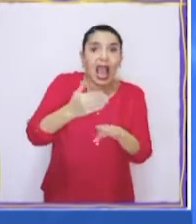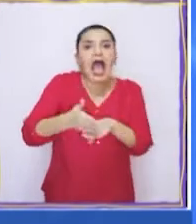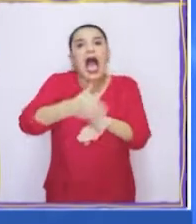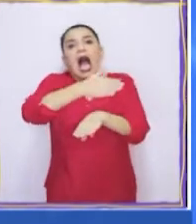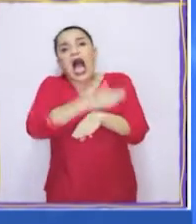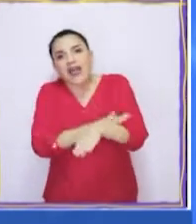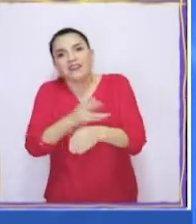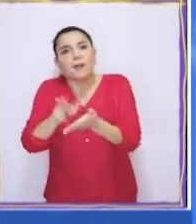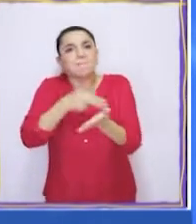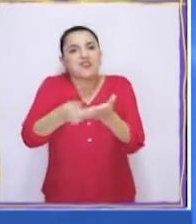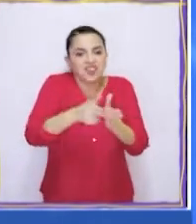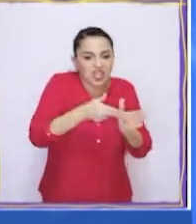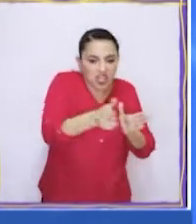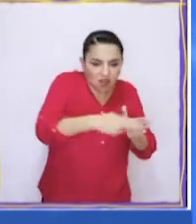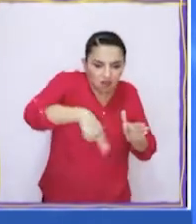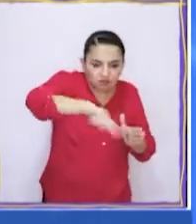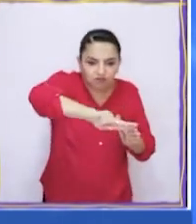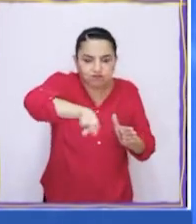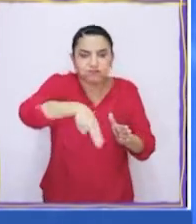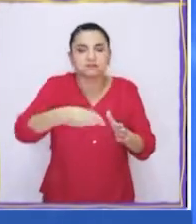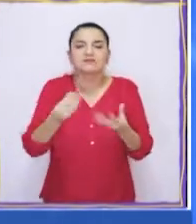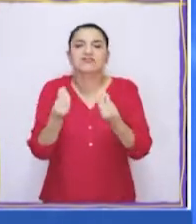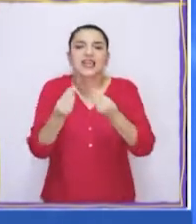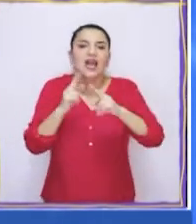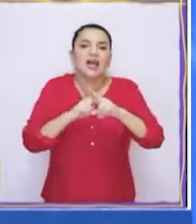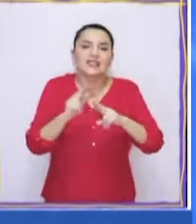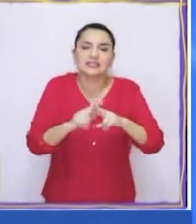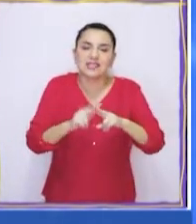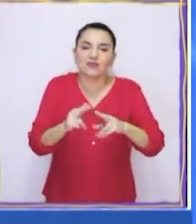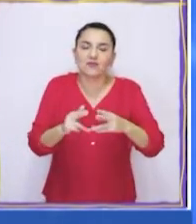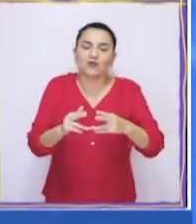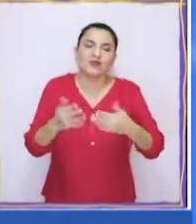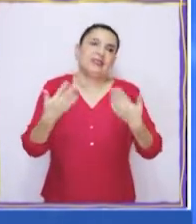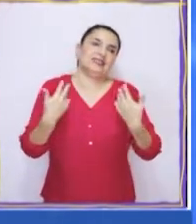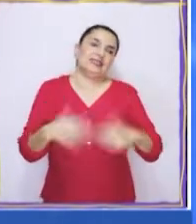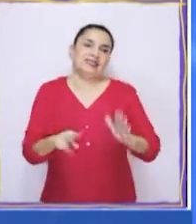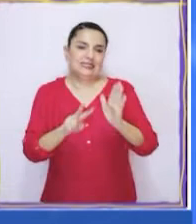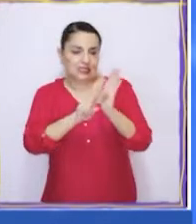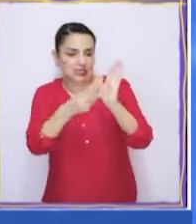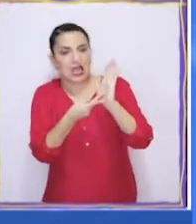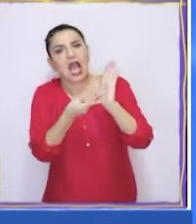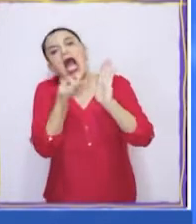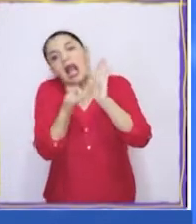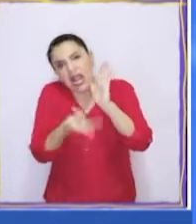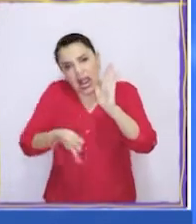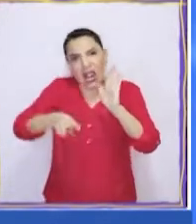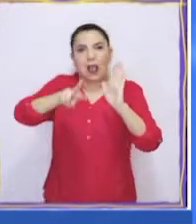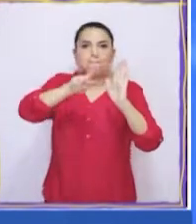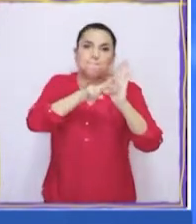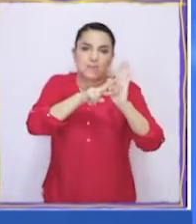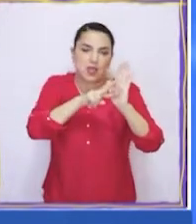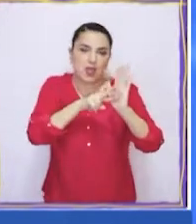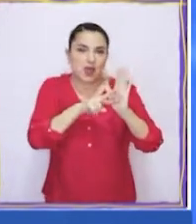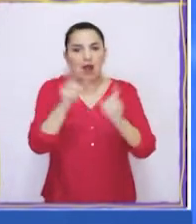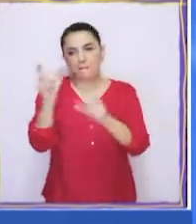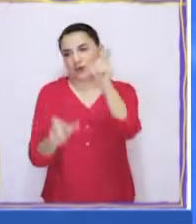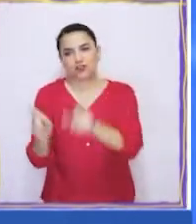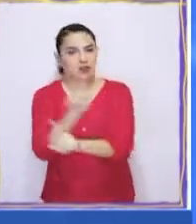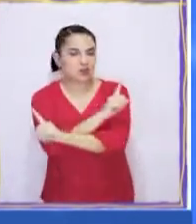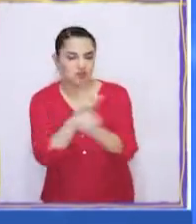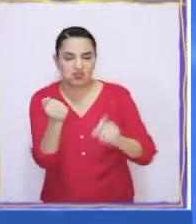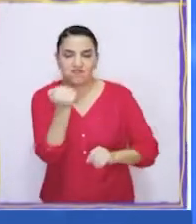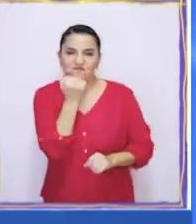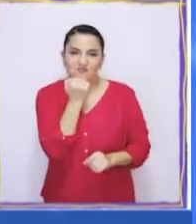mantequilla el molde que hacemos tenemos que cambiar sí o sí los pasos para que nadie más se